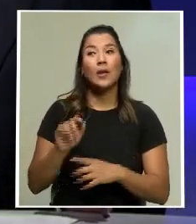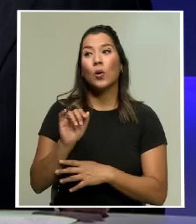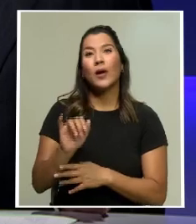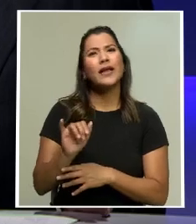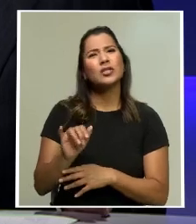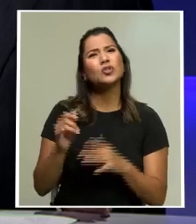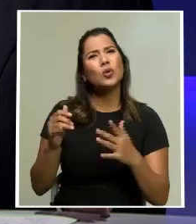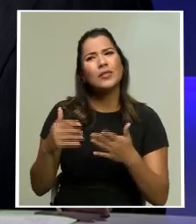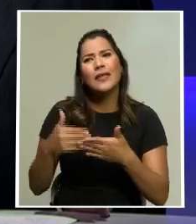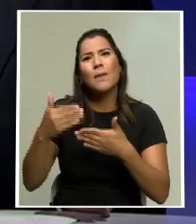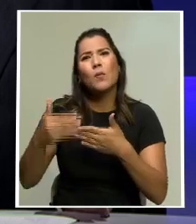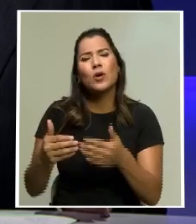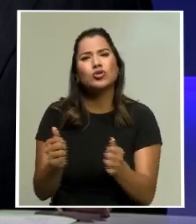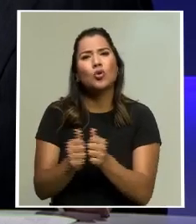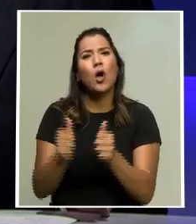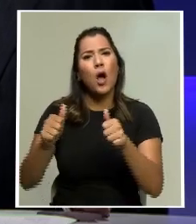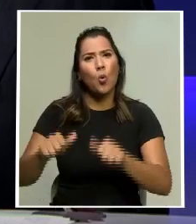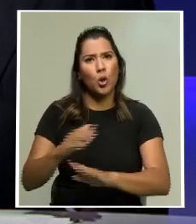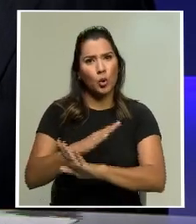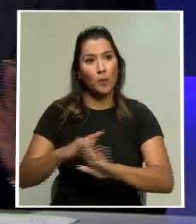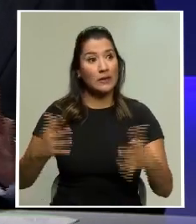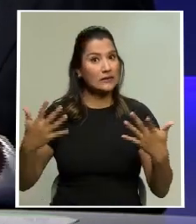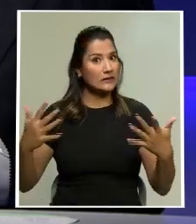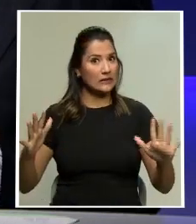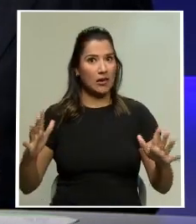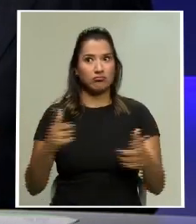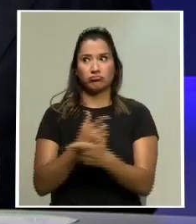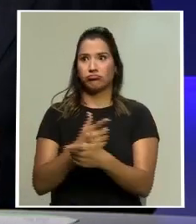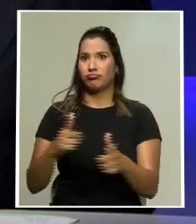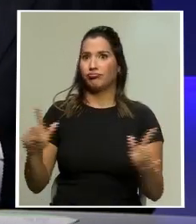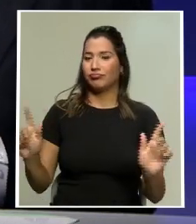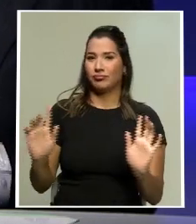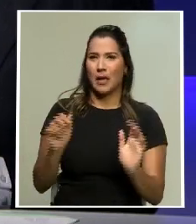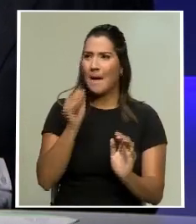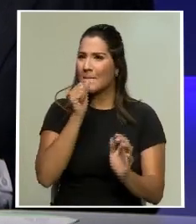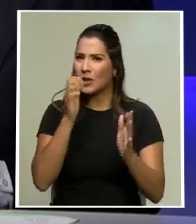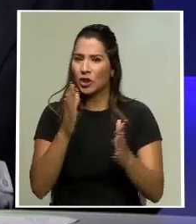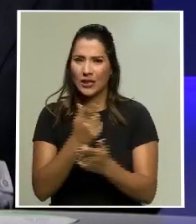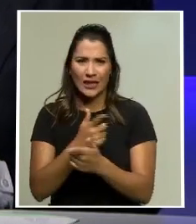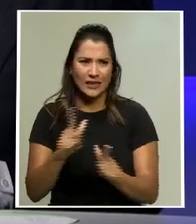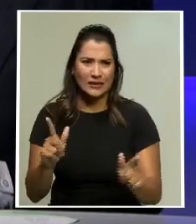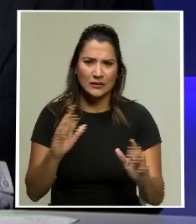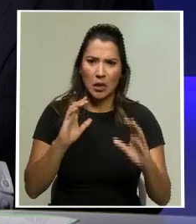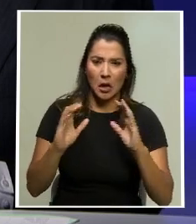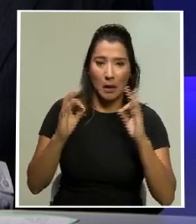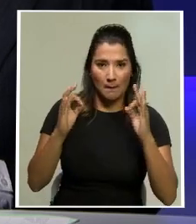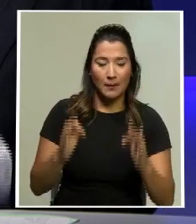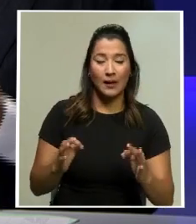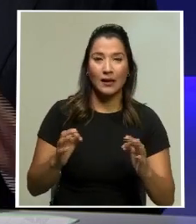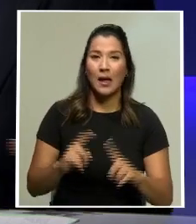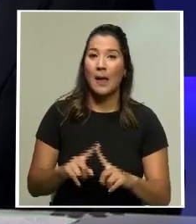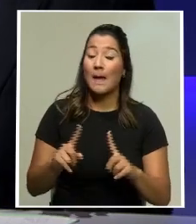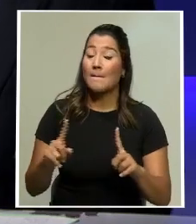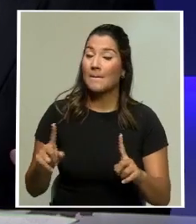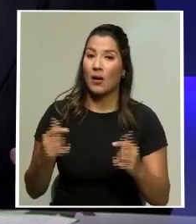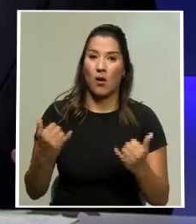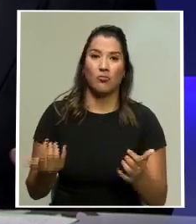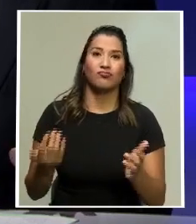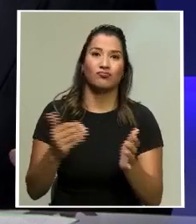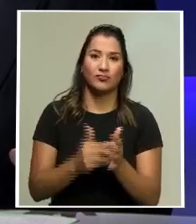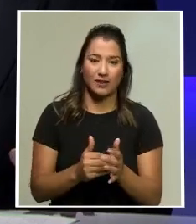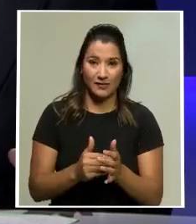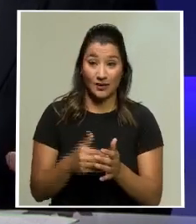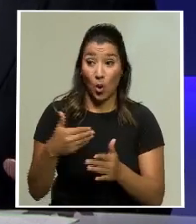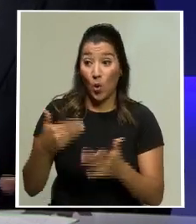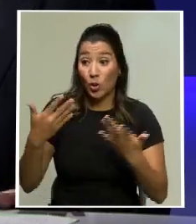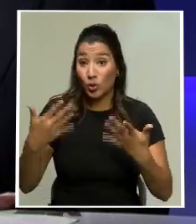terminado con los acuerdos de paz. Yo pienso que Arena en ese periodo, una vez llegado a los acuerdos